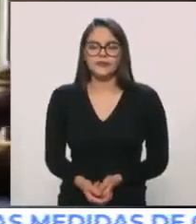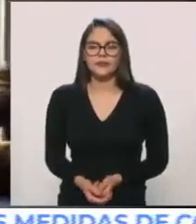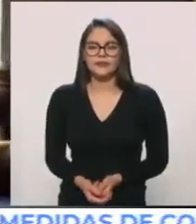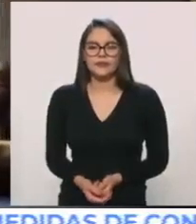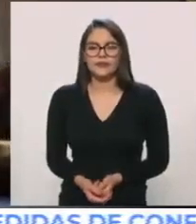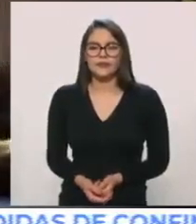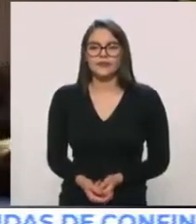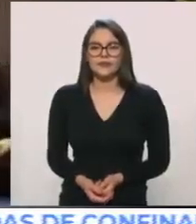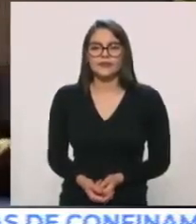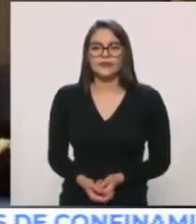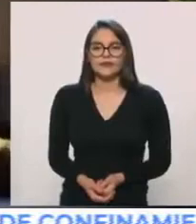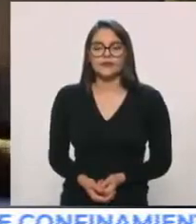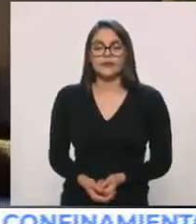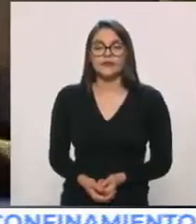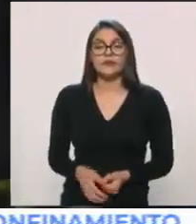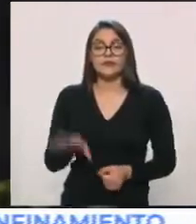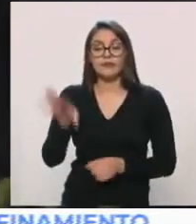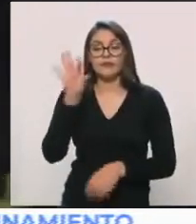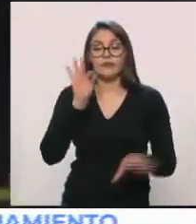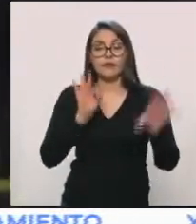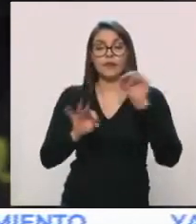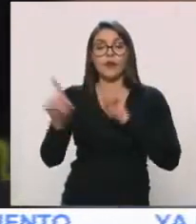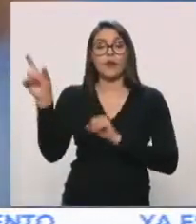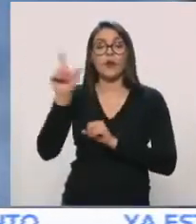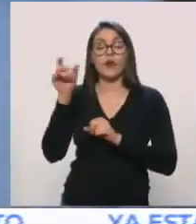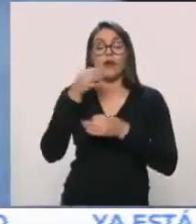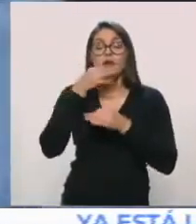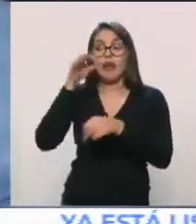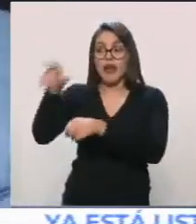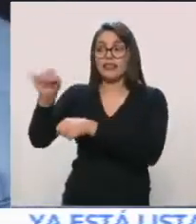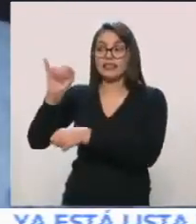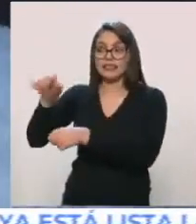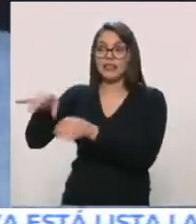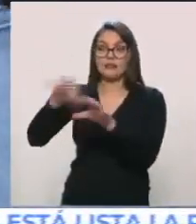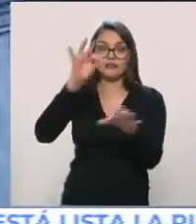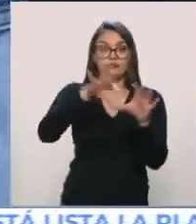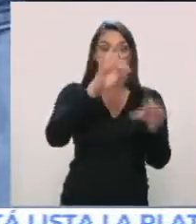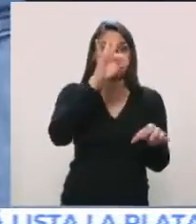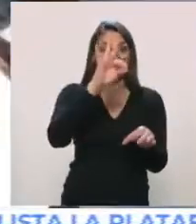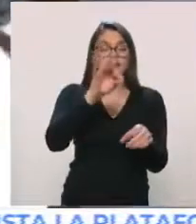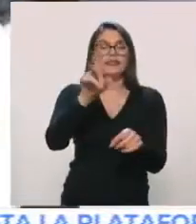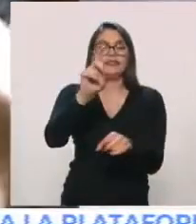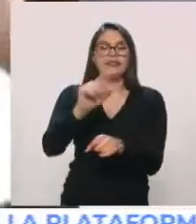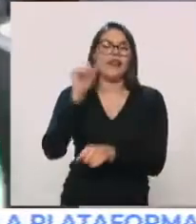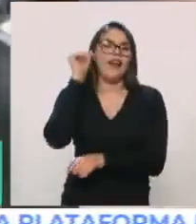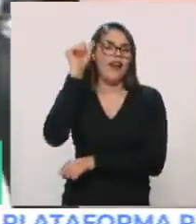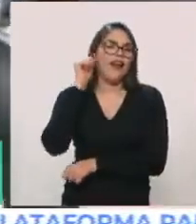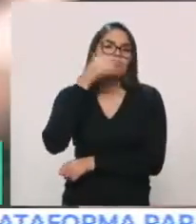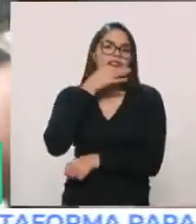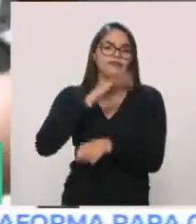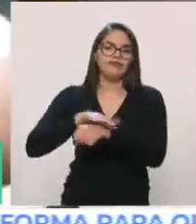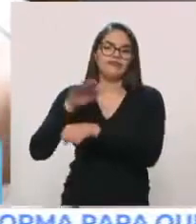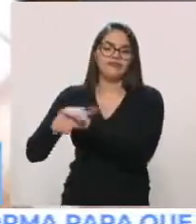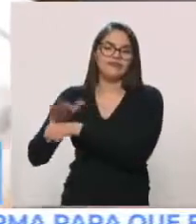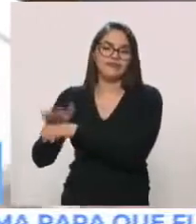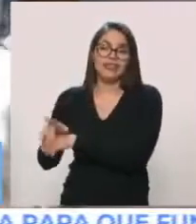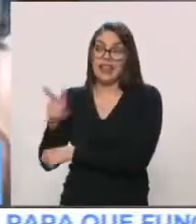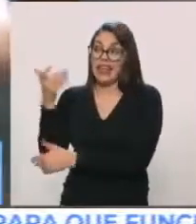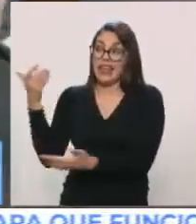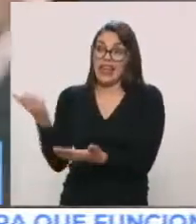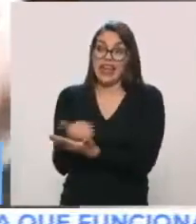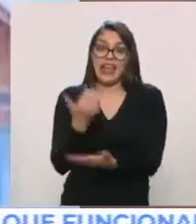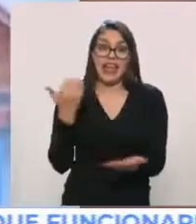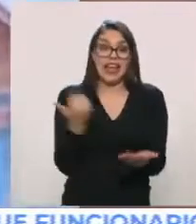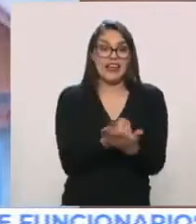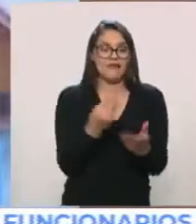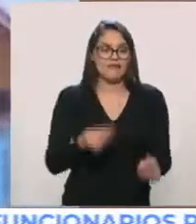Los 10 cineminutos seleccionados serán anunciados el 30 de abril, Día del Niño y de la Niña. Los ganadores serán acreedores de una